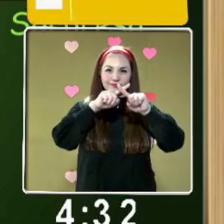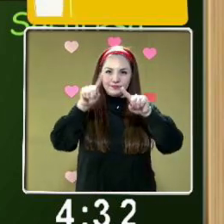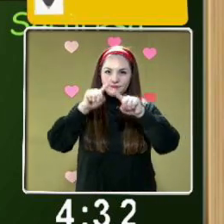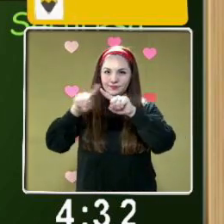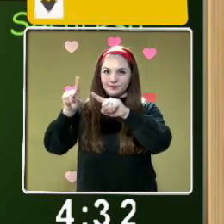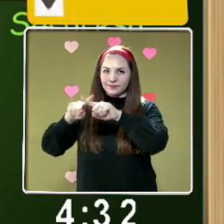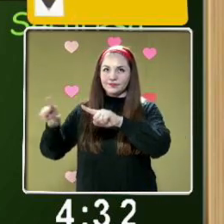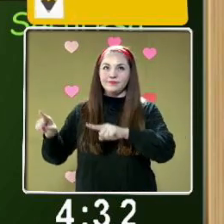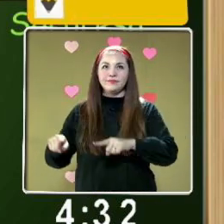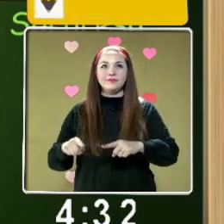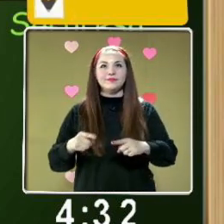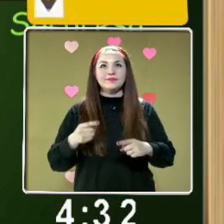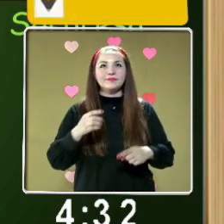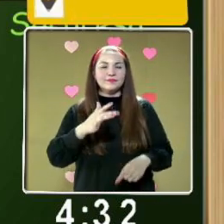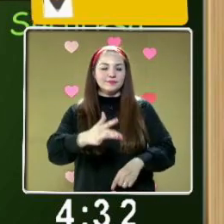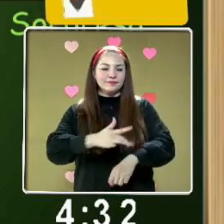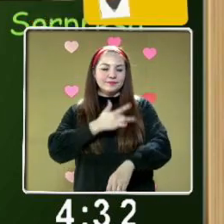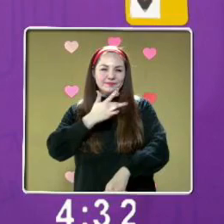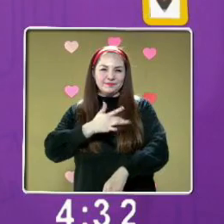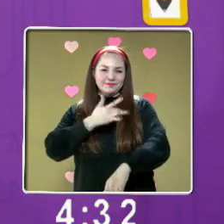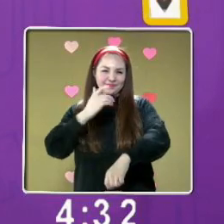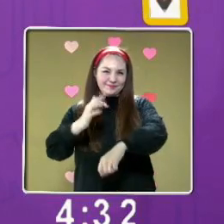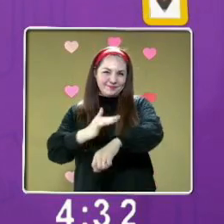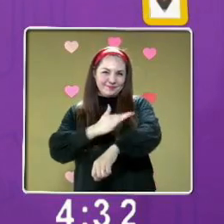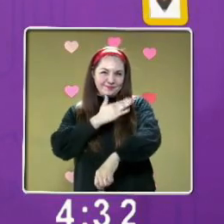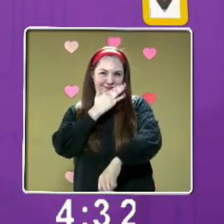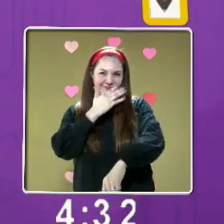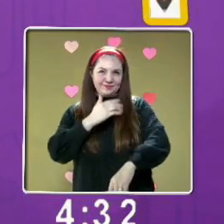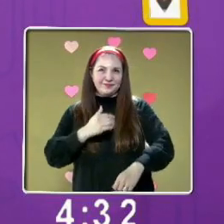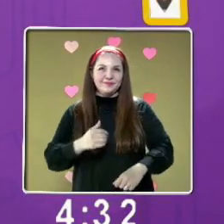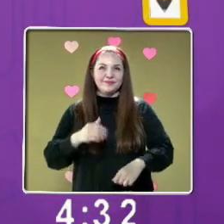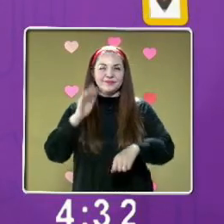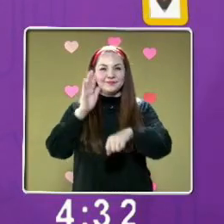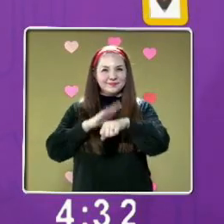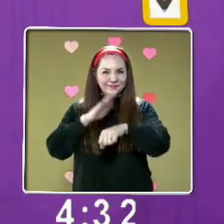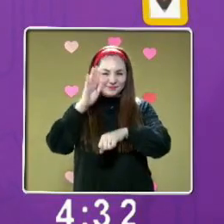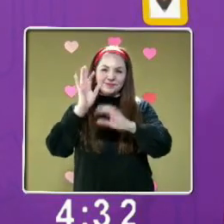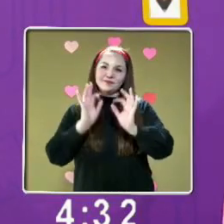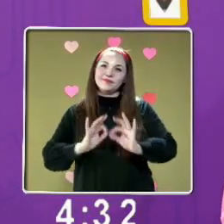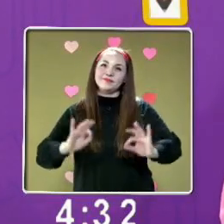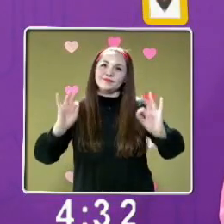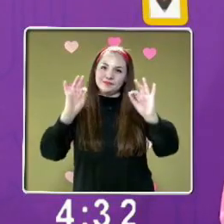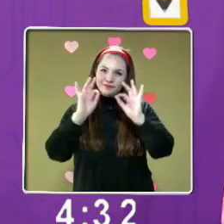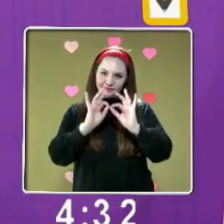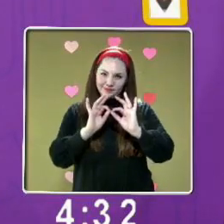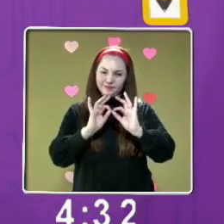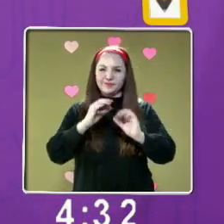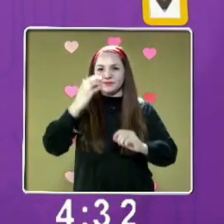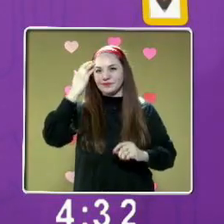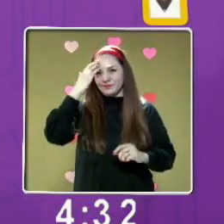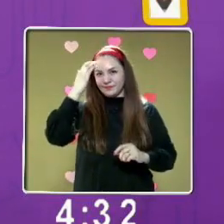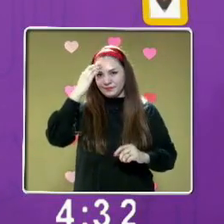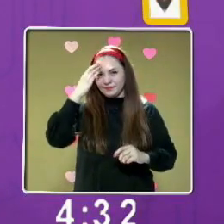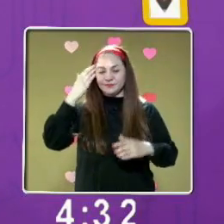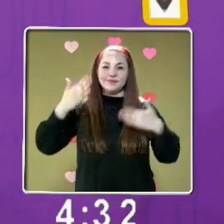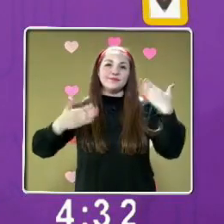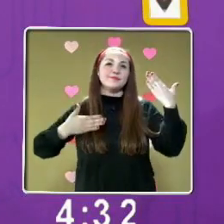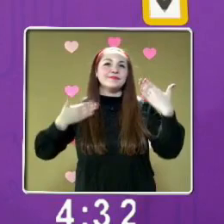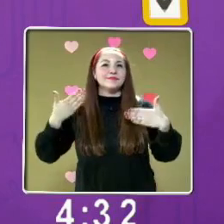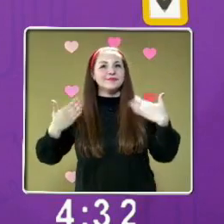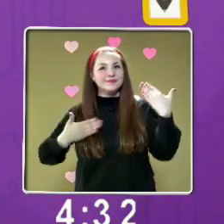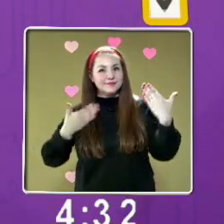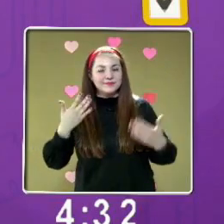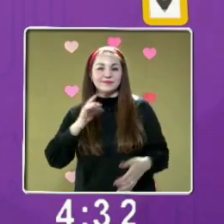alumnas algunas de las emociones, que son como las más importantes o las más conocidas, como la alegría,